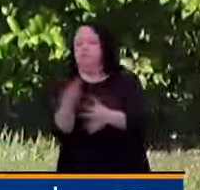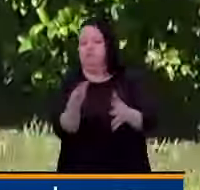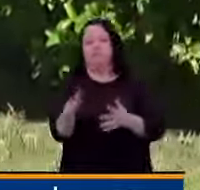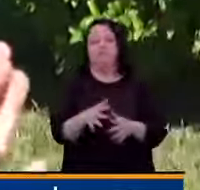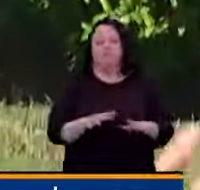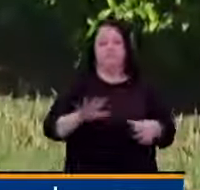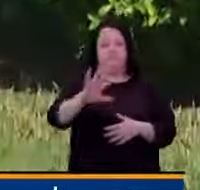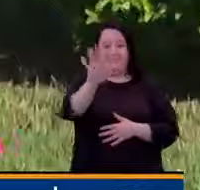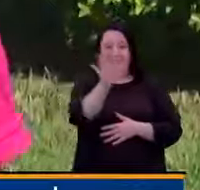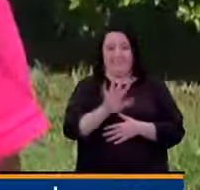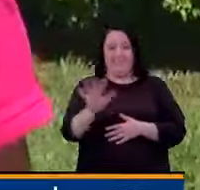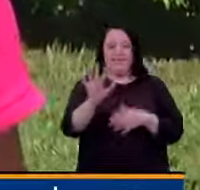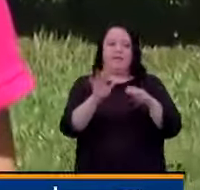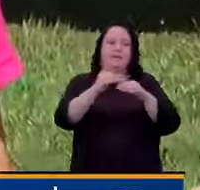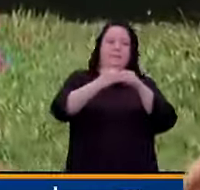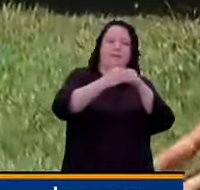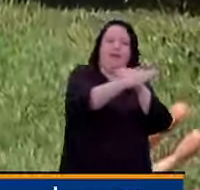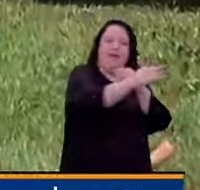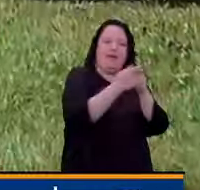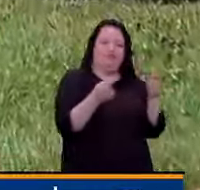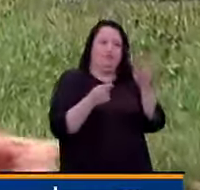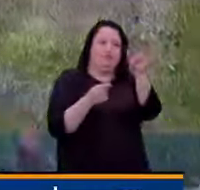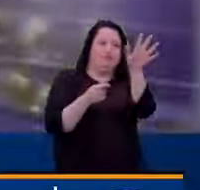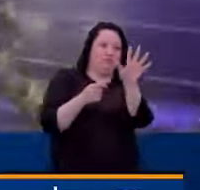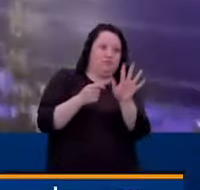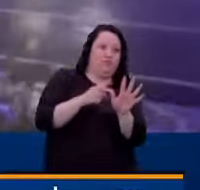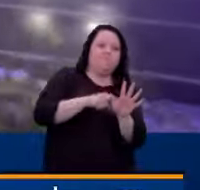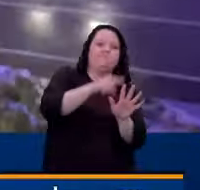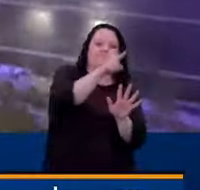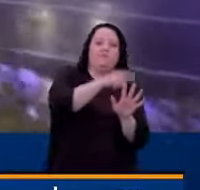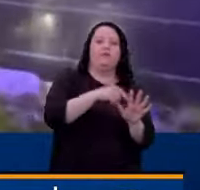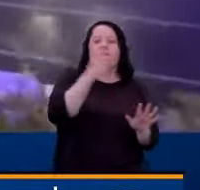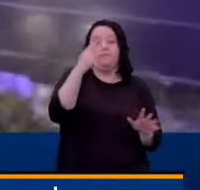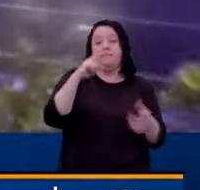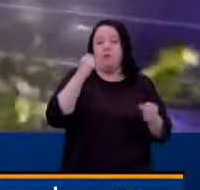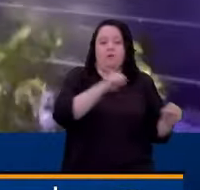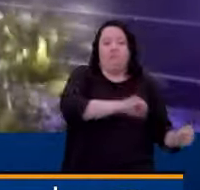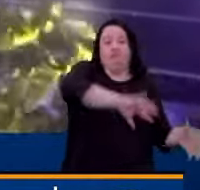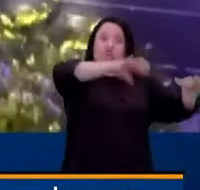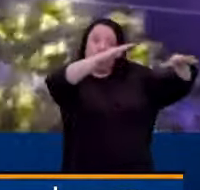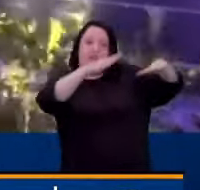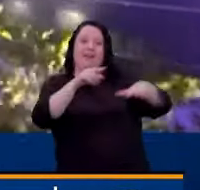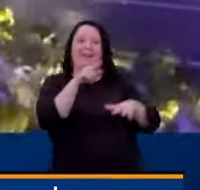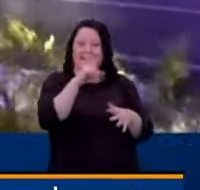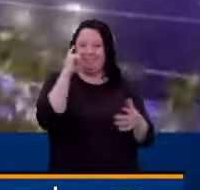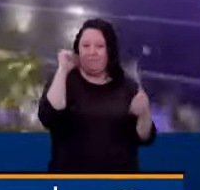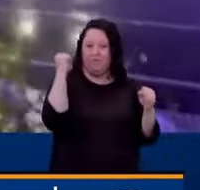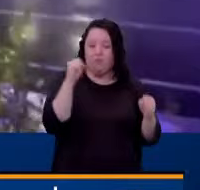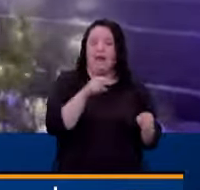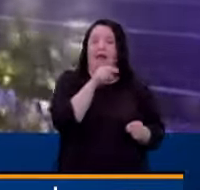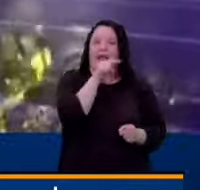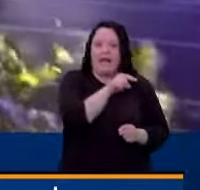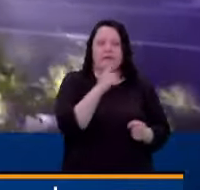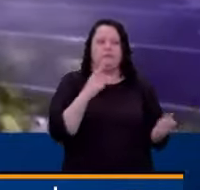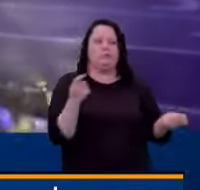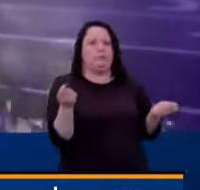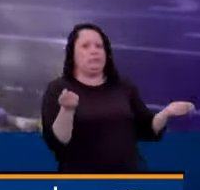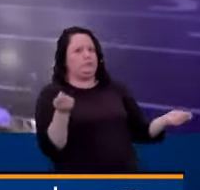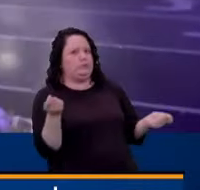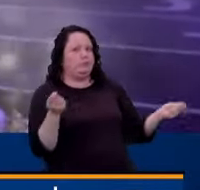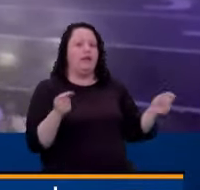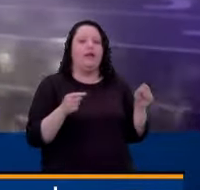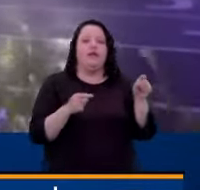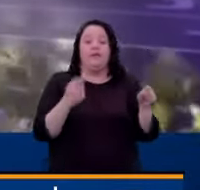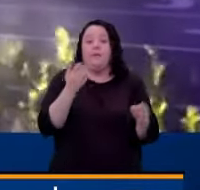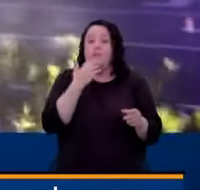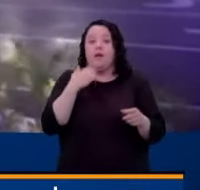costa, la preocupación más grande, que eran las marejadas ciclónicas, son las que se están tratando de controlar. Por ejemplo, intentamos